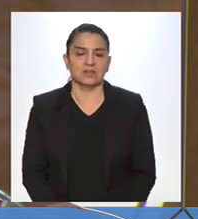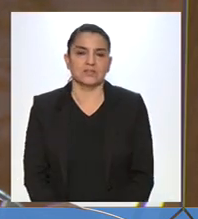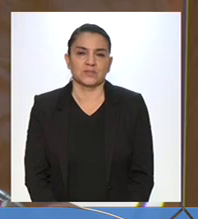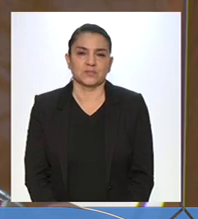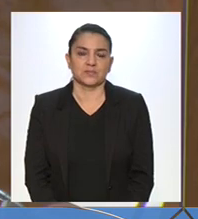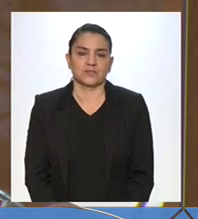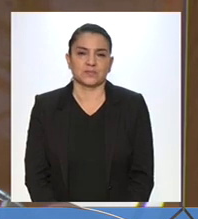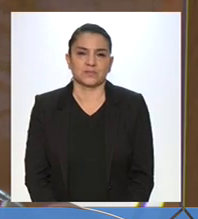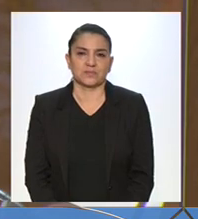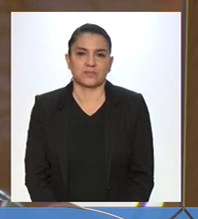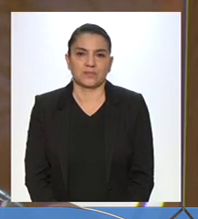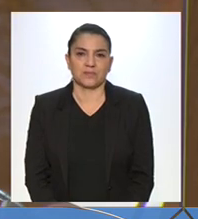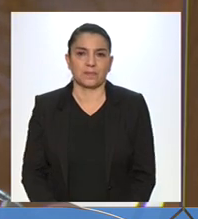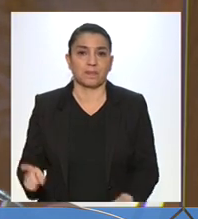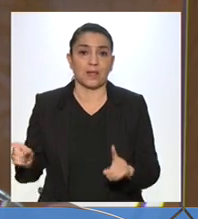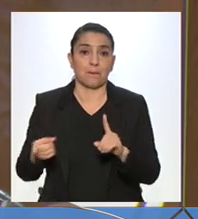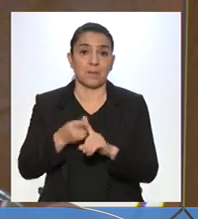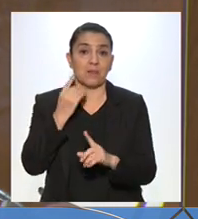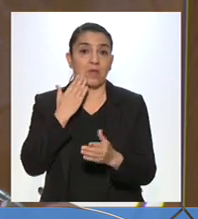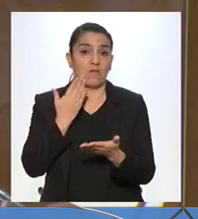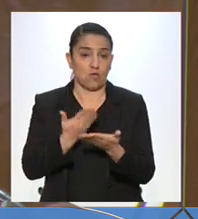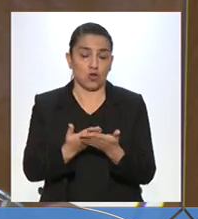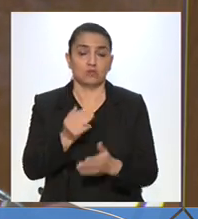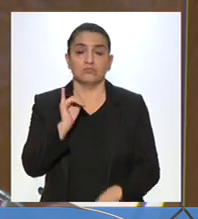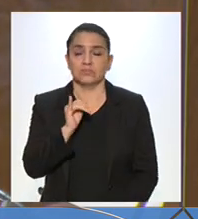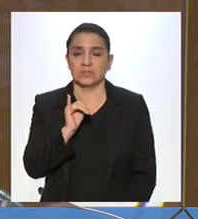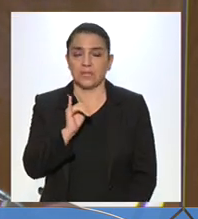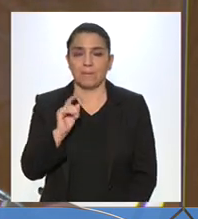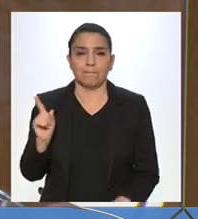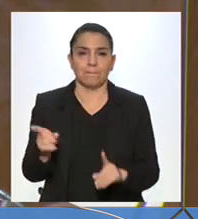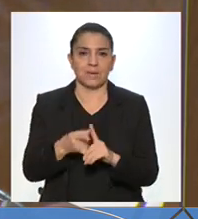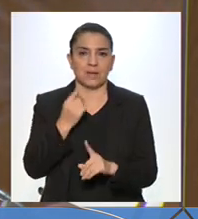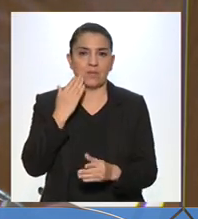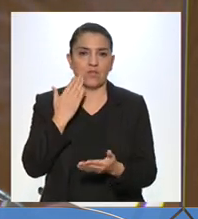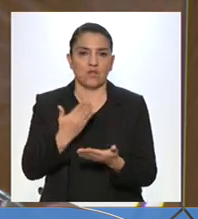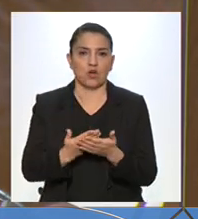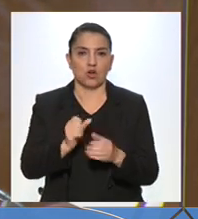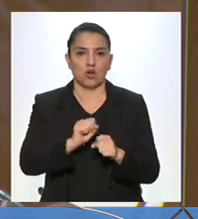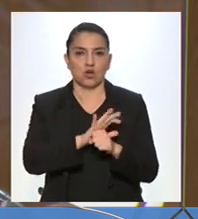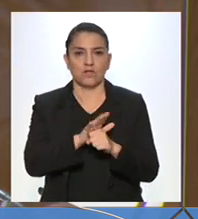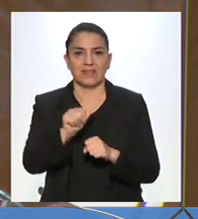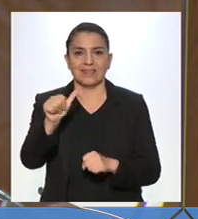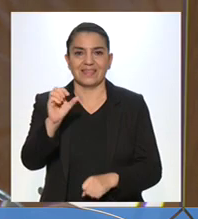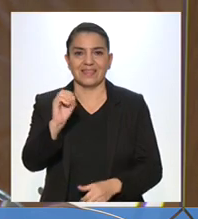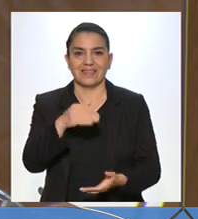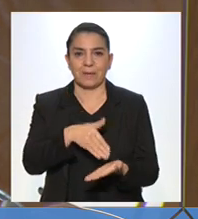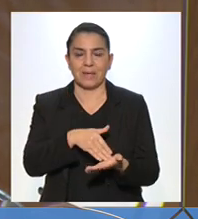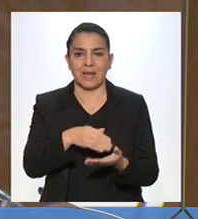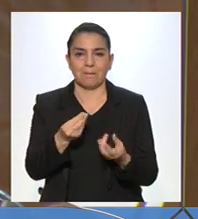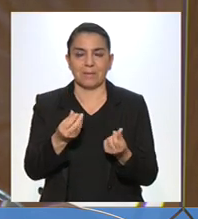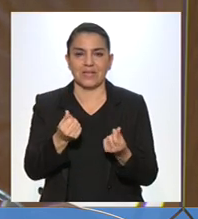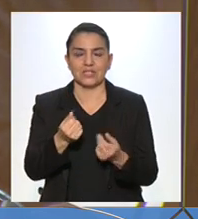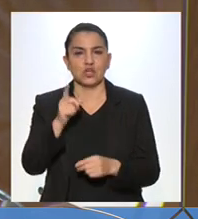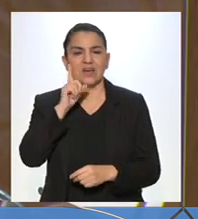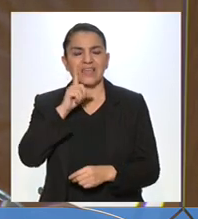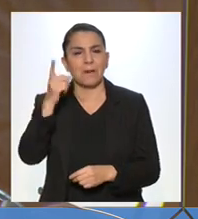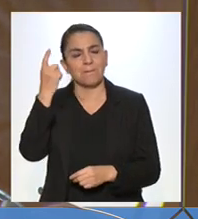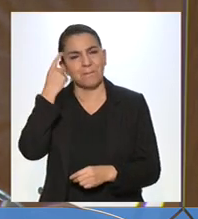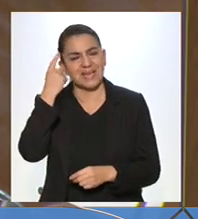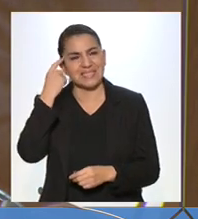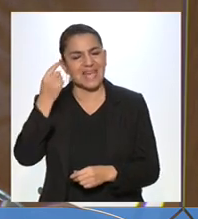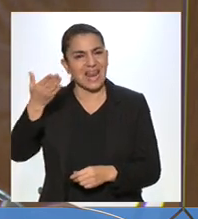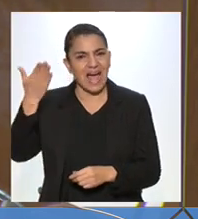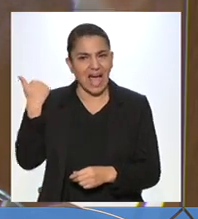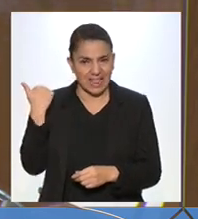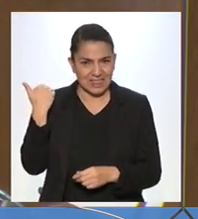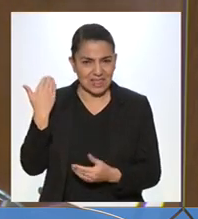Se hablaba desde el primer bono, efectivamente, el primer bono COVID de 60.000 pesos. ¿Quién iba a pensar en ese minuto? Alguien,